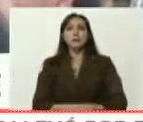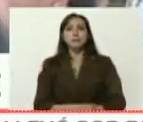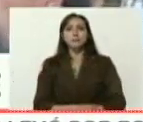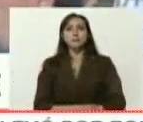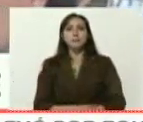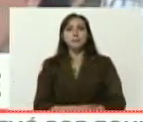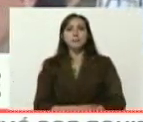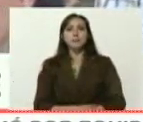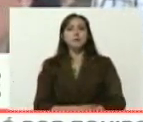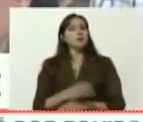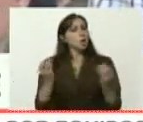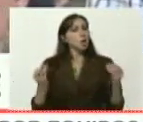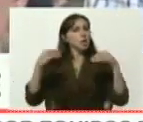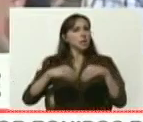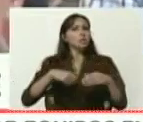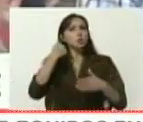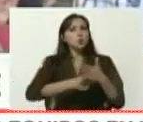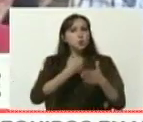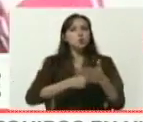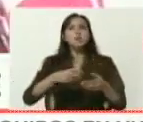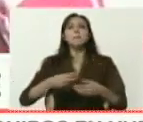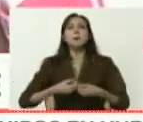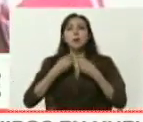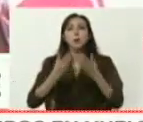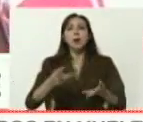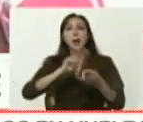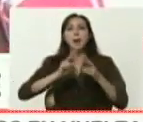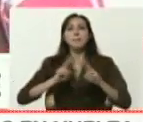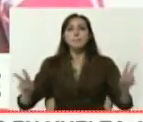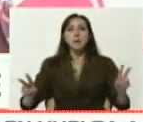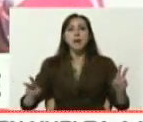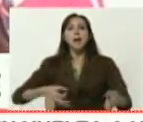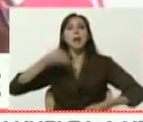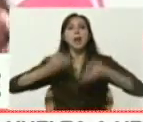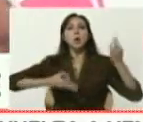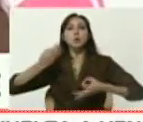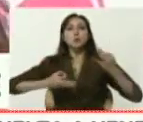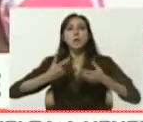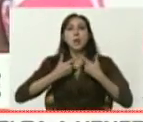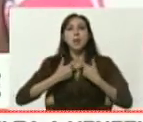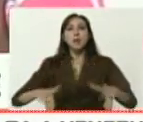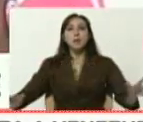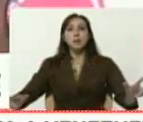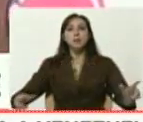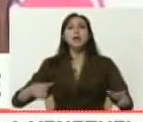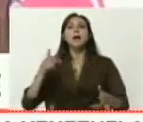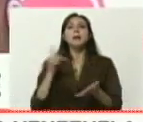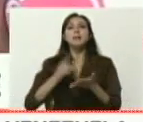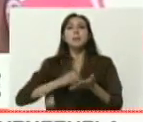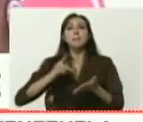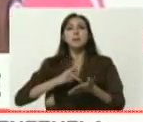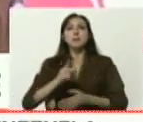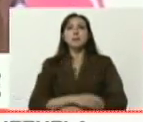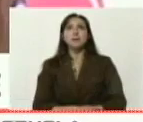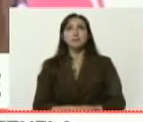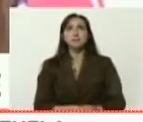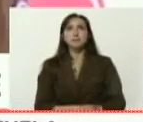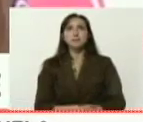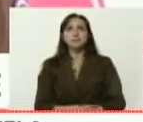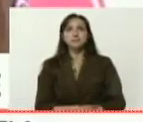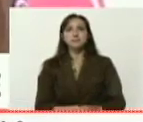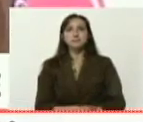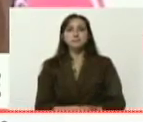se organizan y luchan por la paz, por la justicia, la libertad y que están presentes.